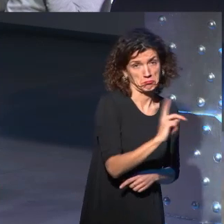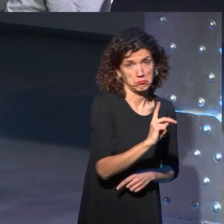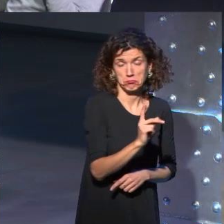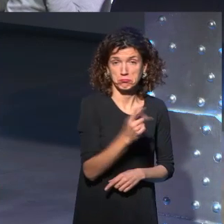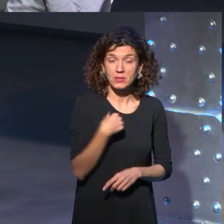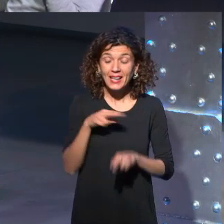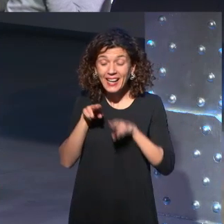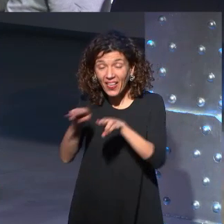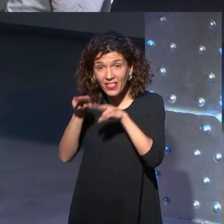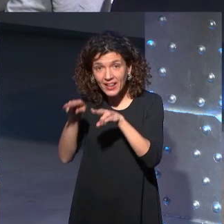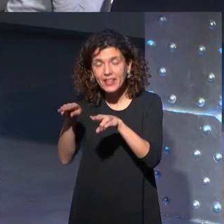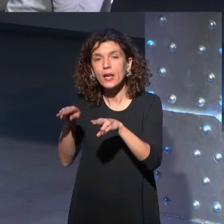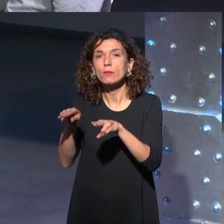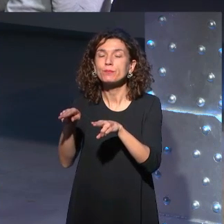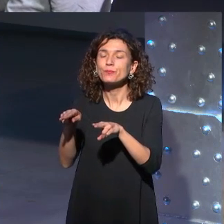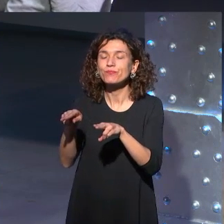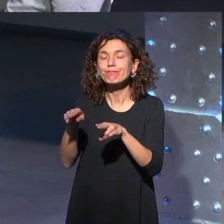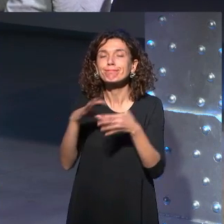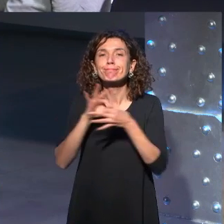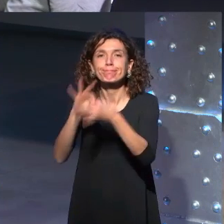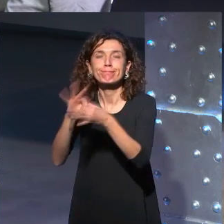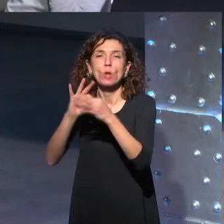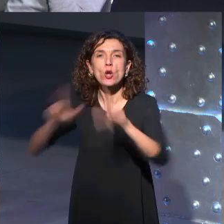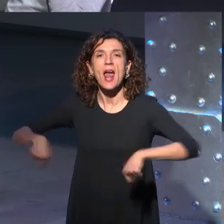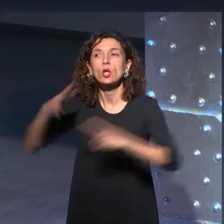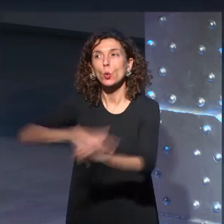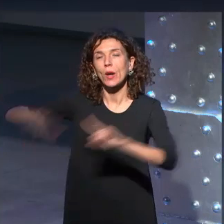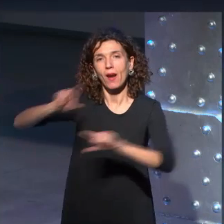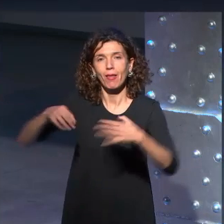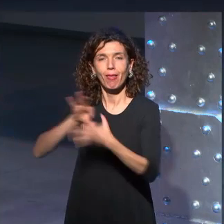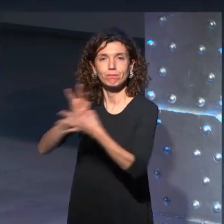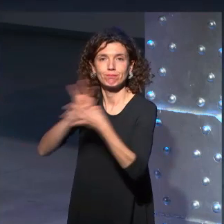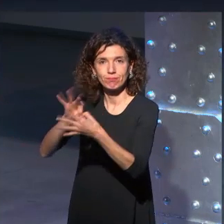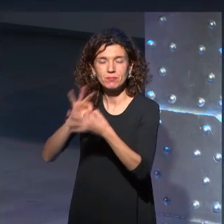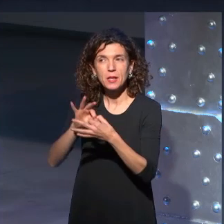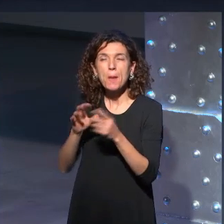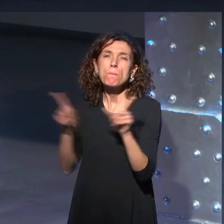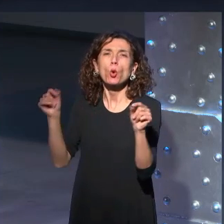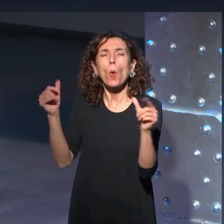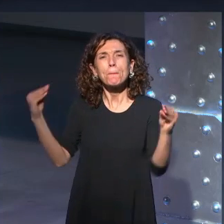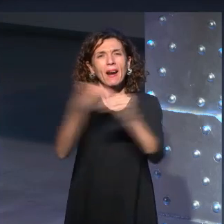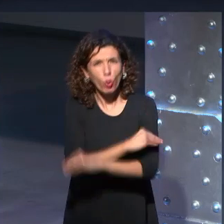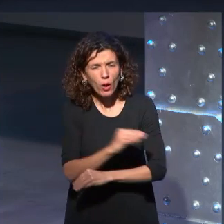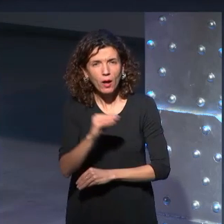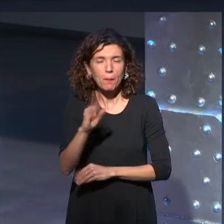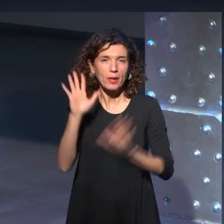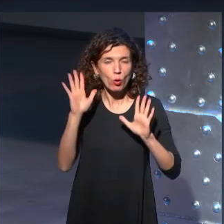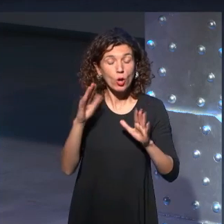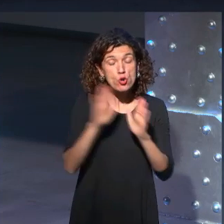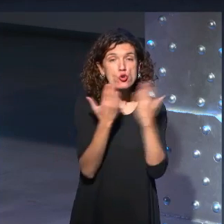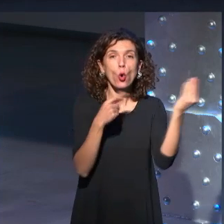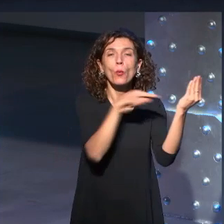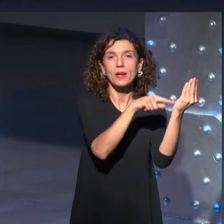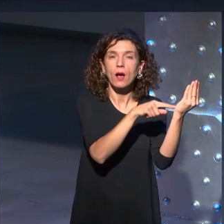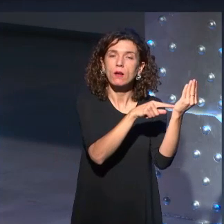La cacería sí me ha acercado a una relación muy profunda con la naturaleza. Es más, va a parecer una paradoja, pero esta novela